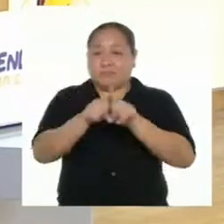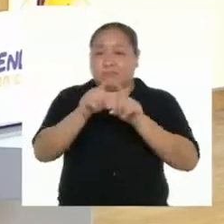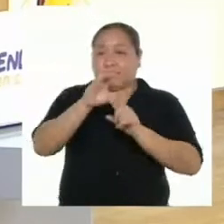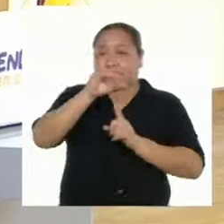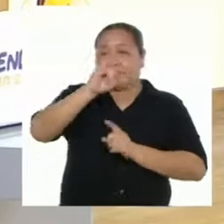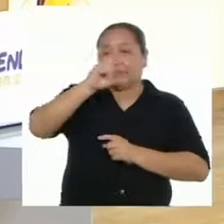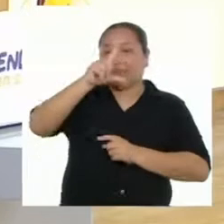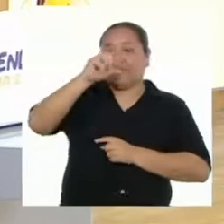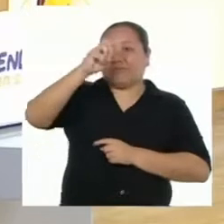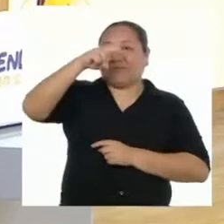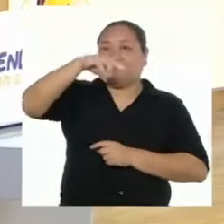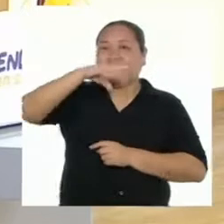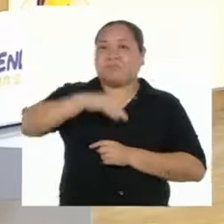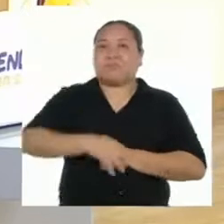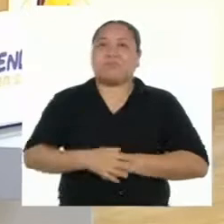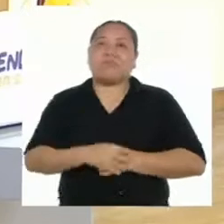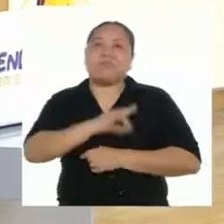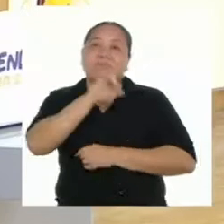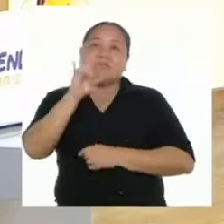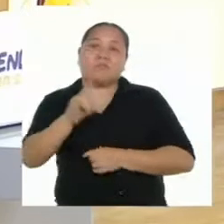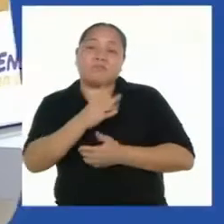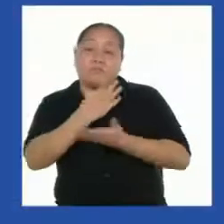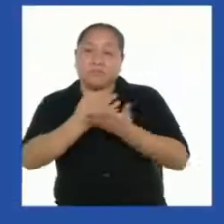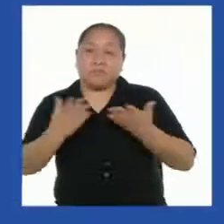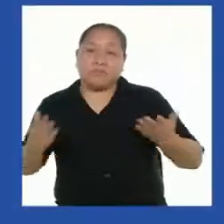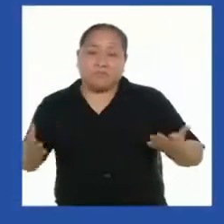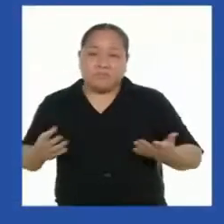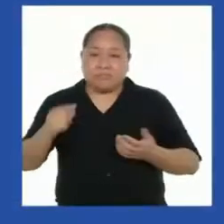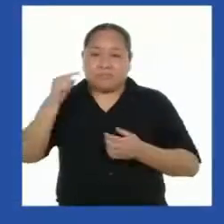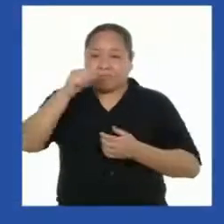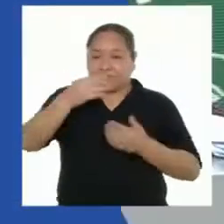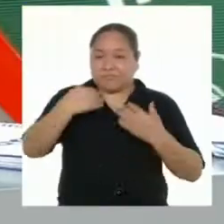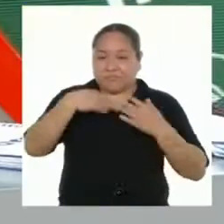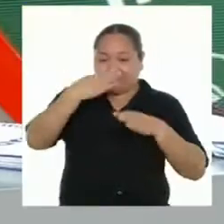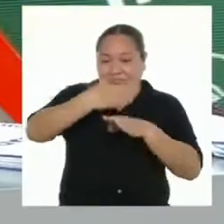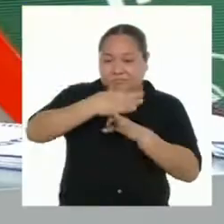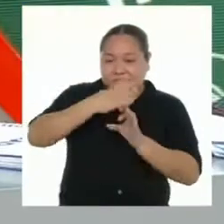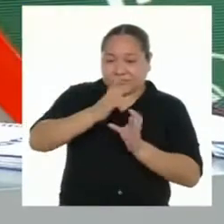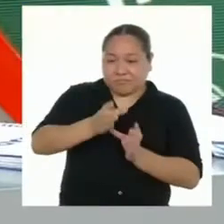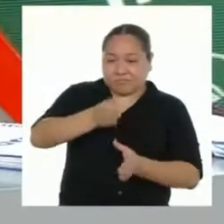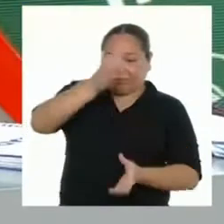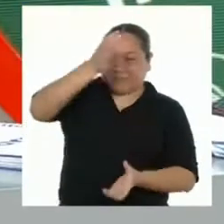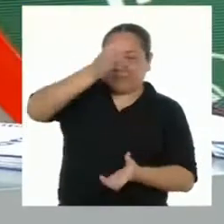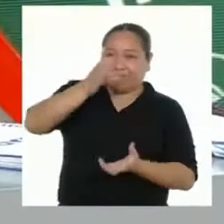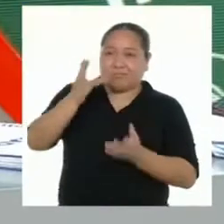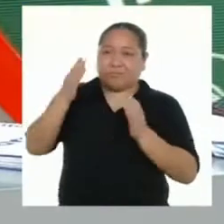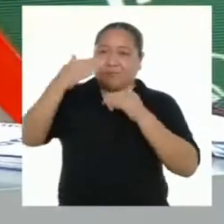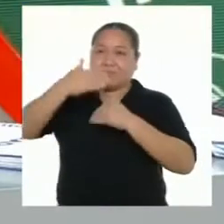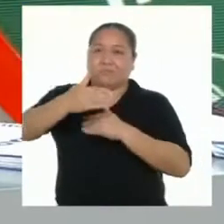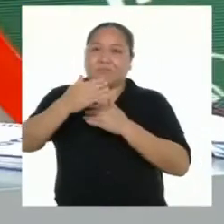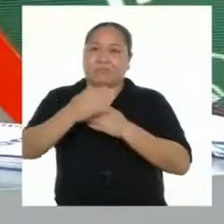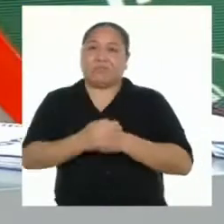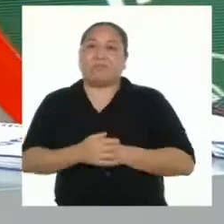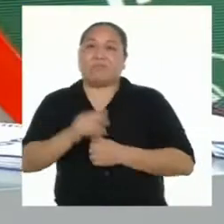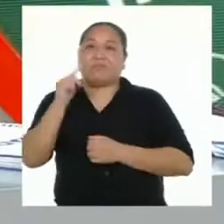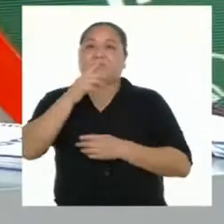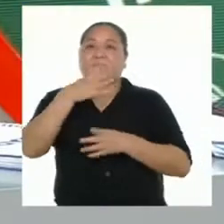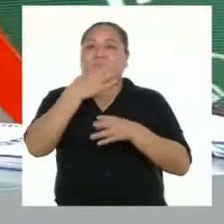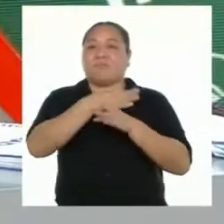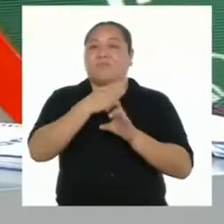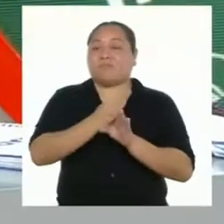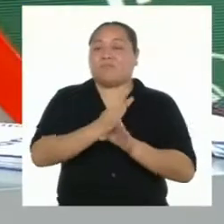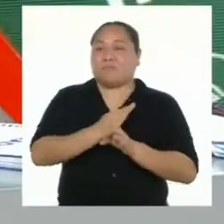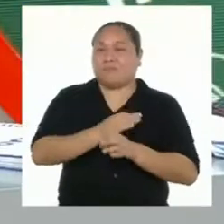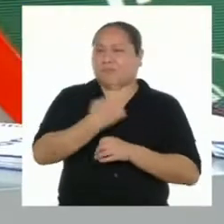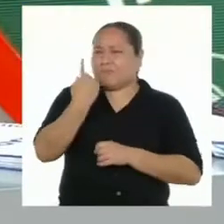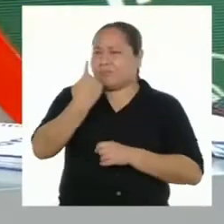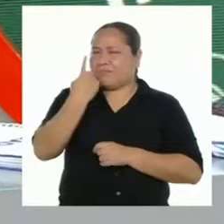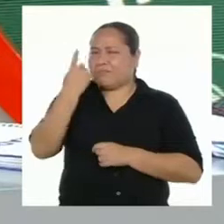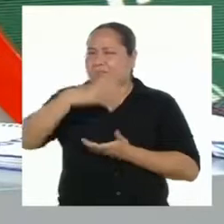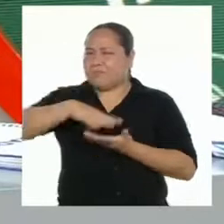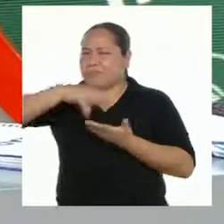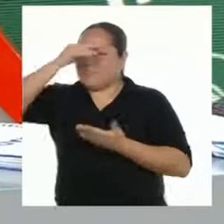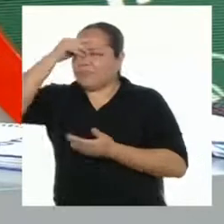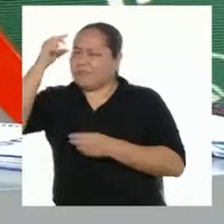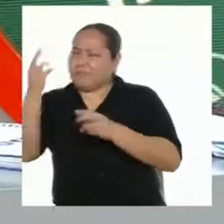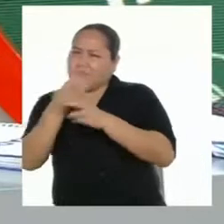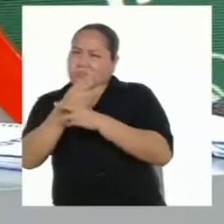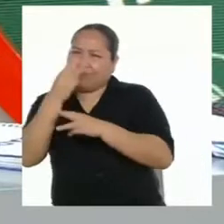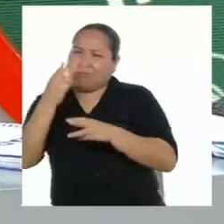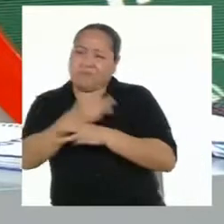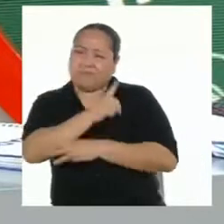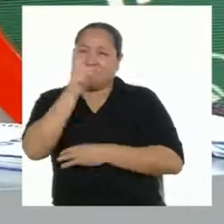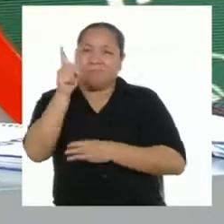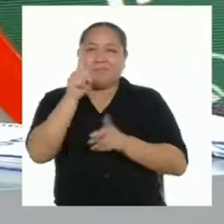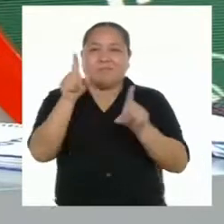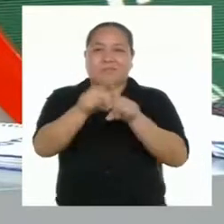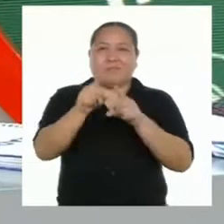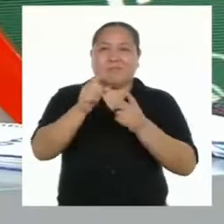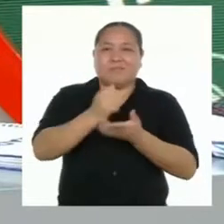envases reutilizados que tengan dichas formas. De esta manera, no solo aprenderemos más en el área de matemática, sino que